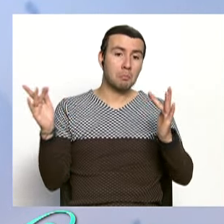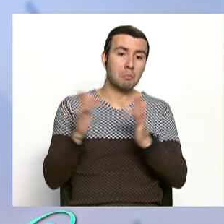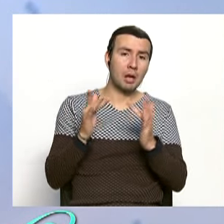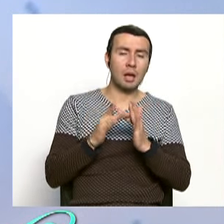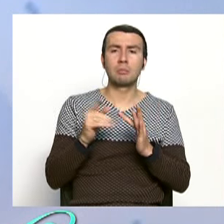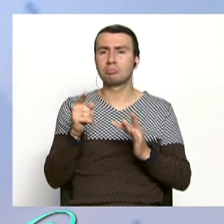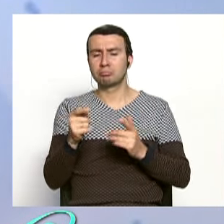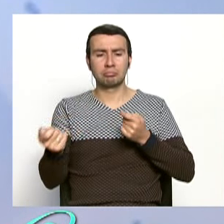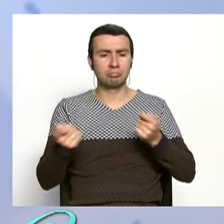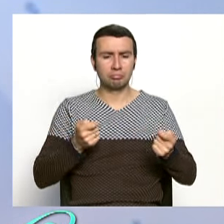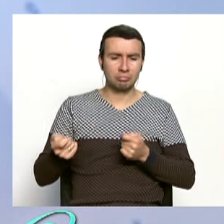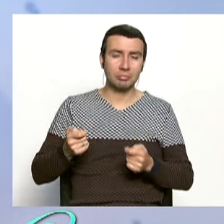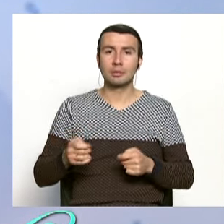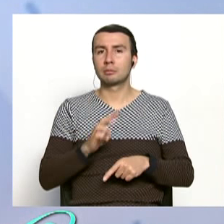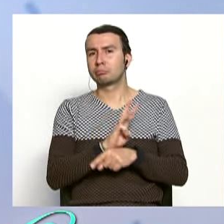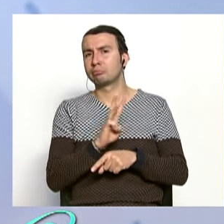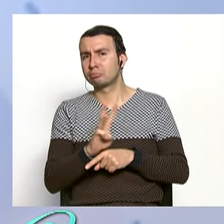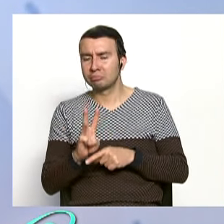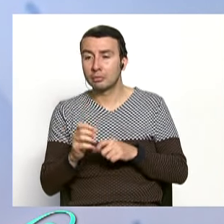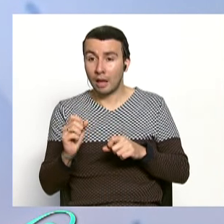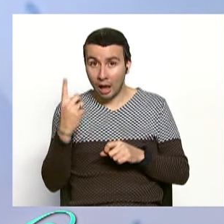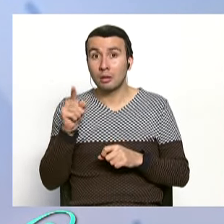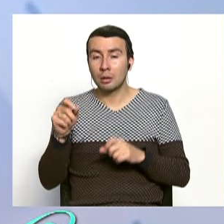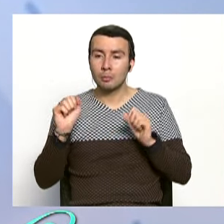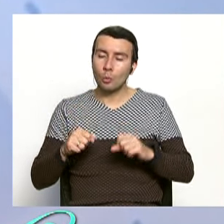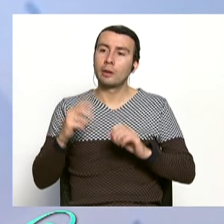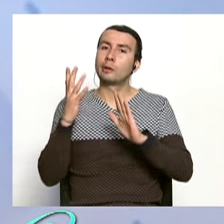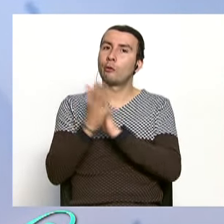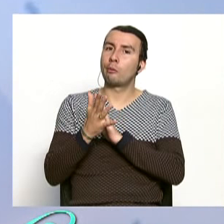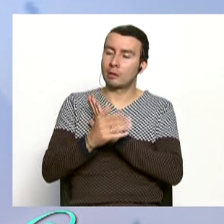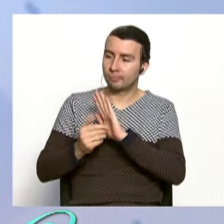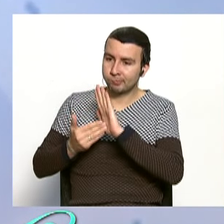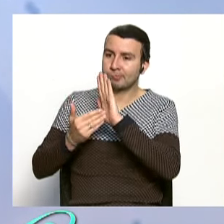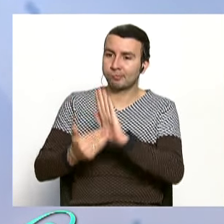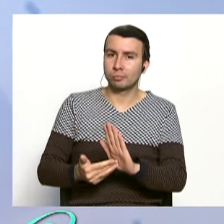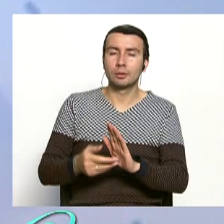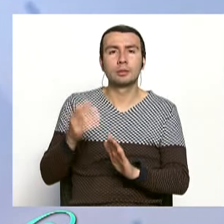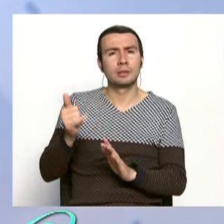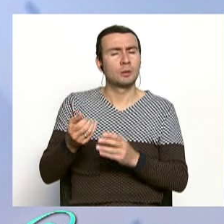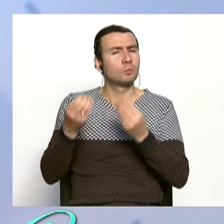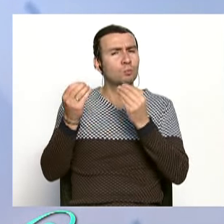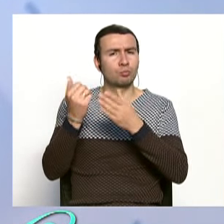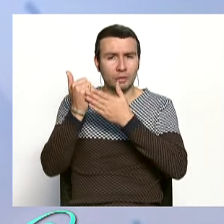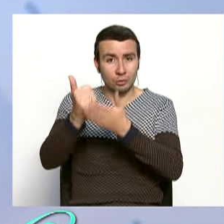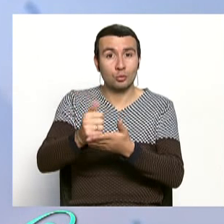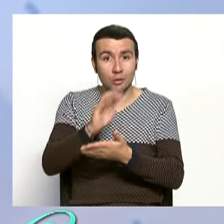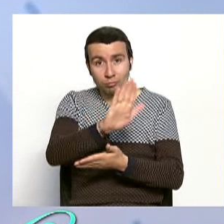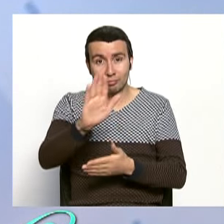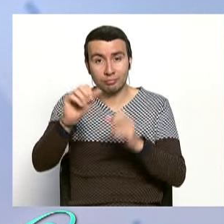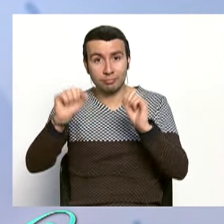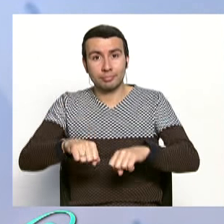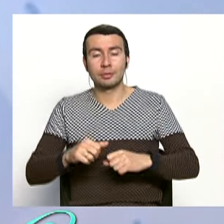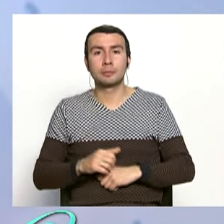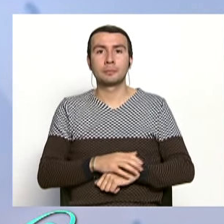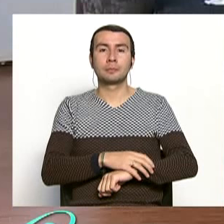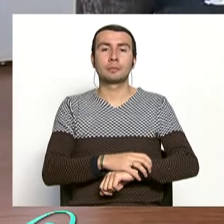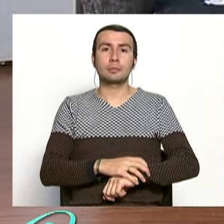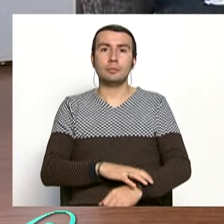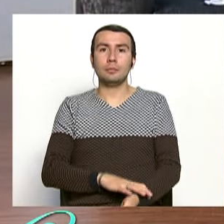páginas y en fin donde pueden tener ustedes toda esta información que va a ser de mucha ayuda para todos ustedes quiero